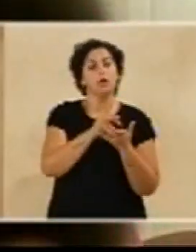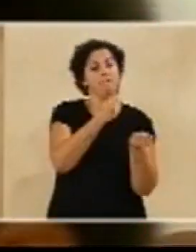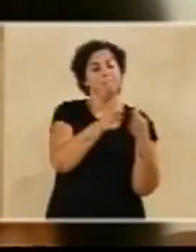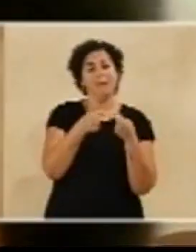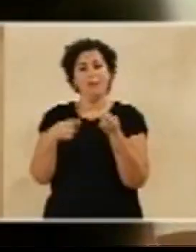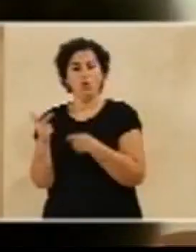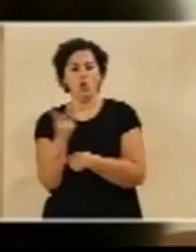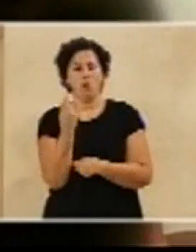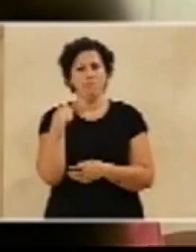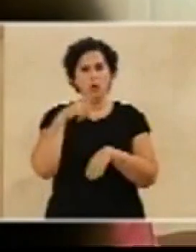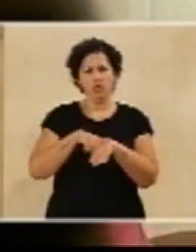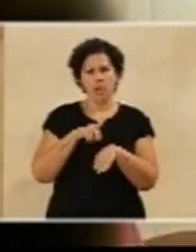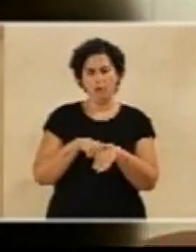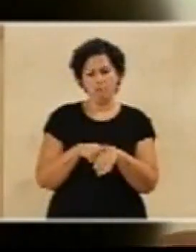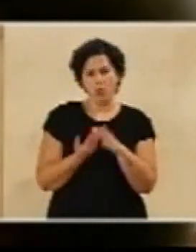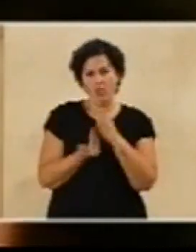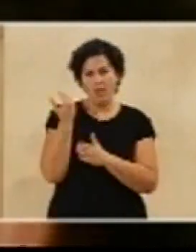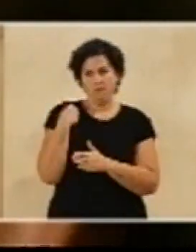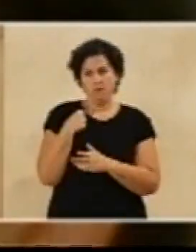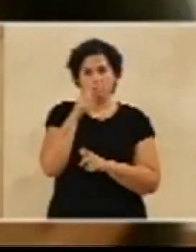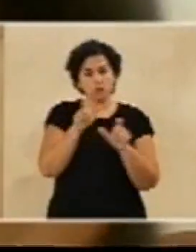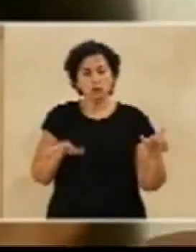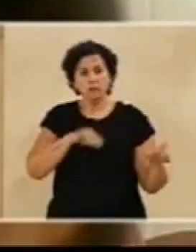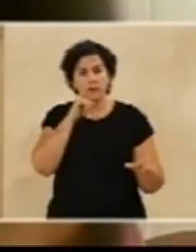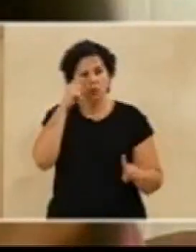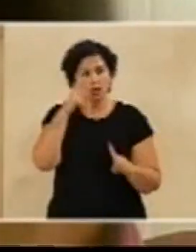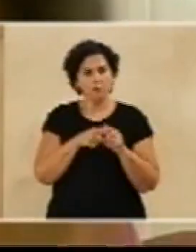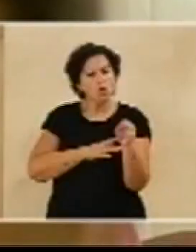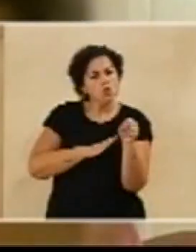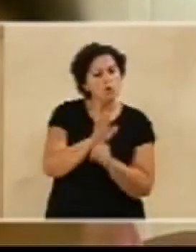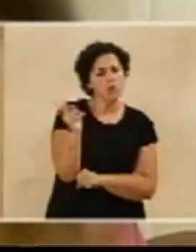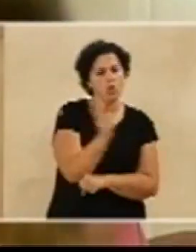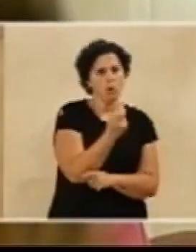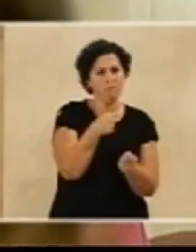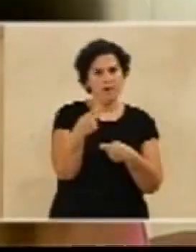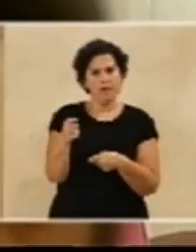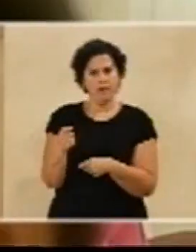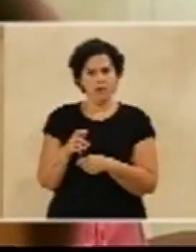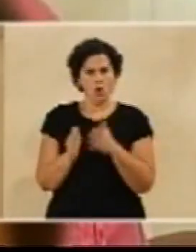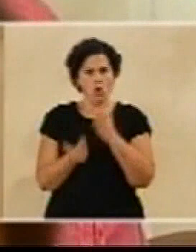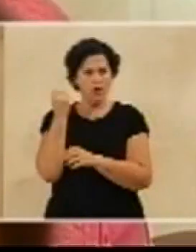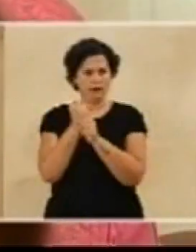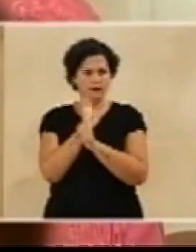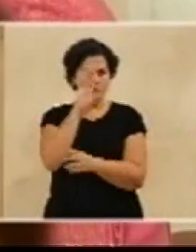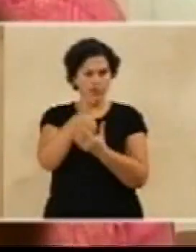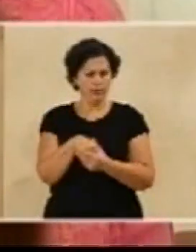mercadillos simultáneos el mismo día, ¿hay personal suficiente para que estén cubiertos ambos mercadillos durante la jornada de